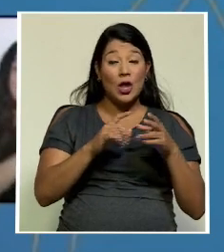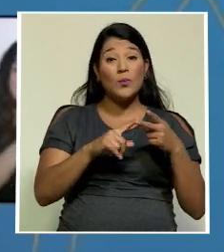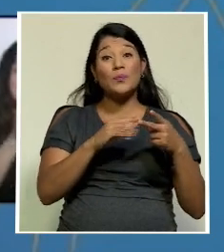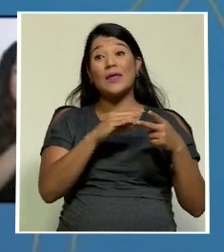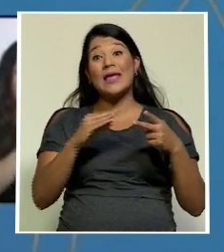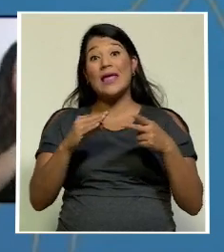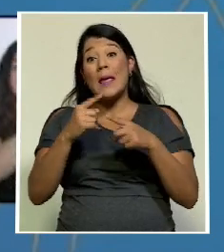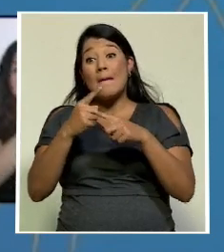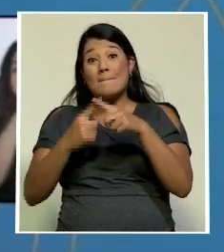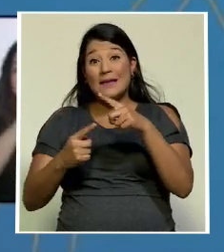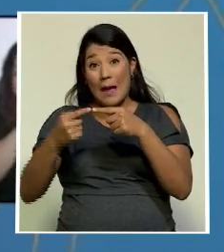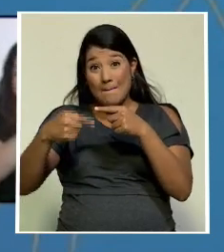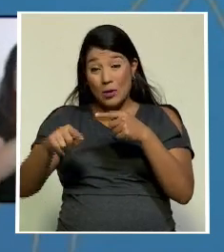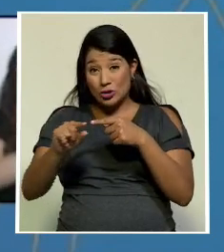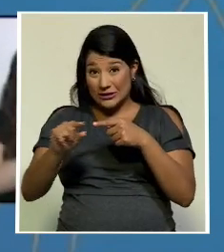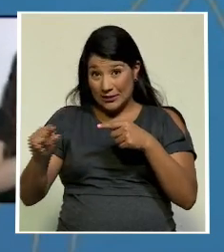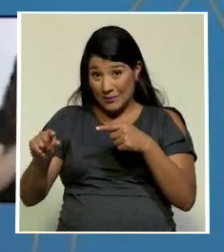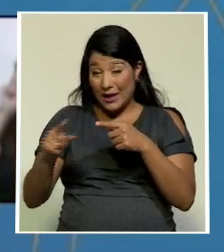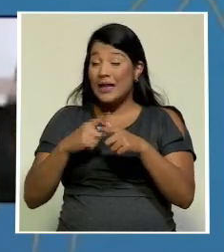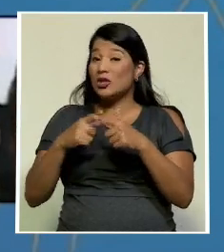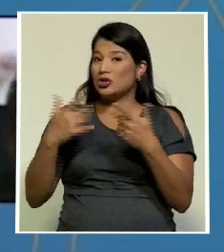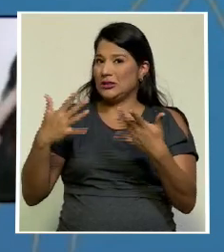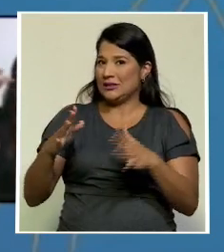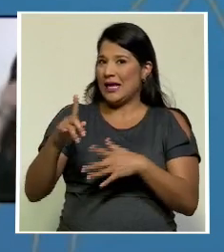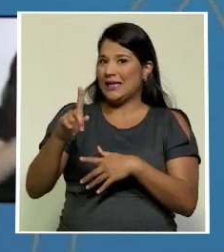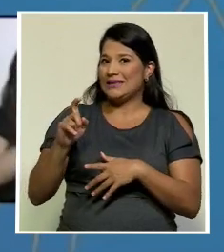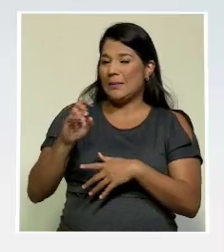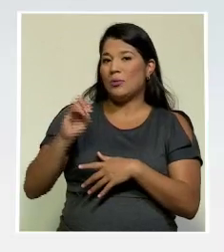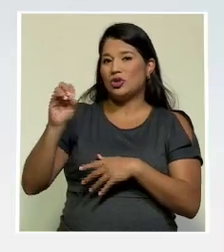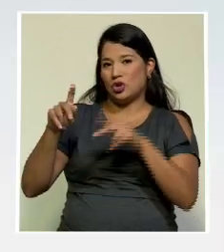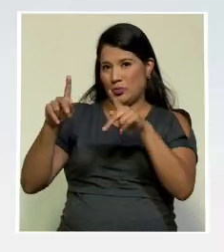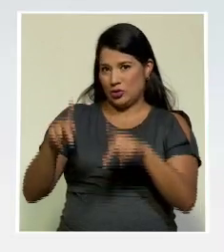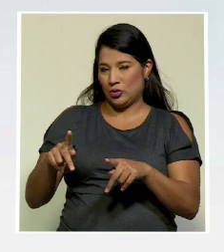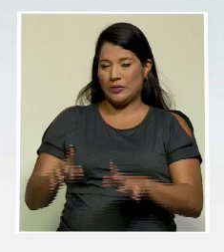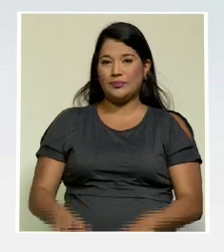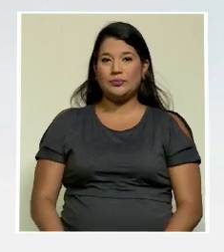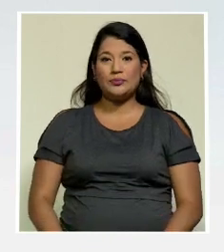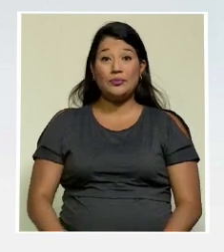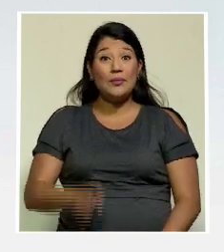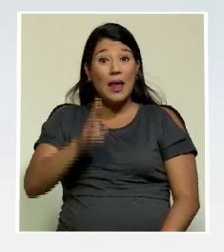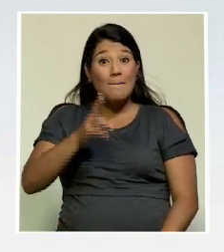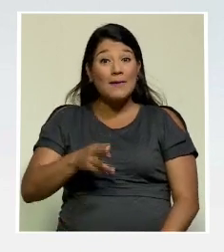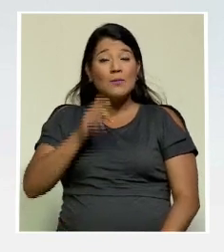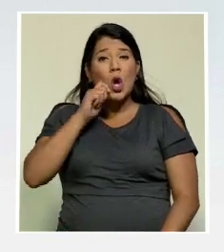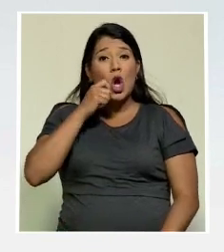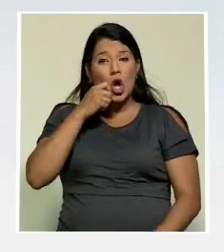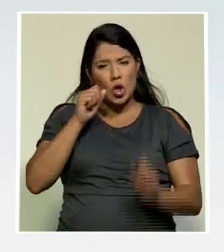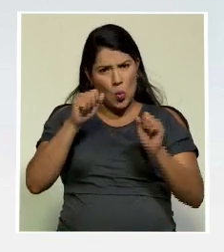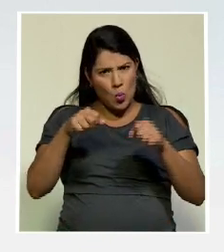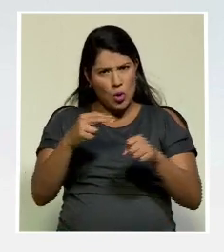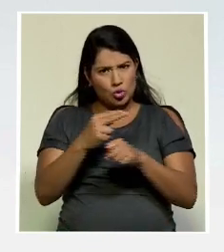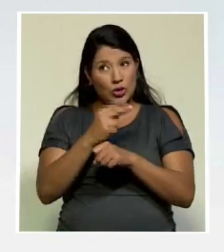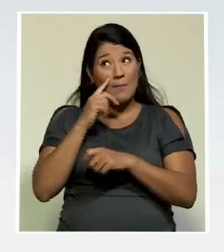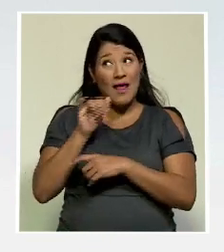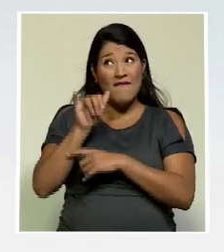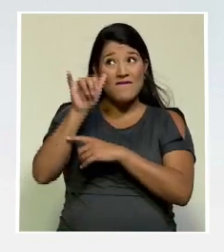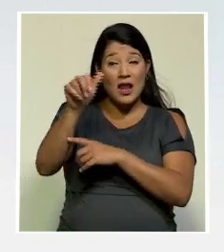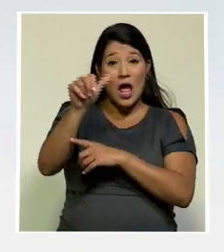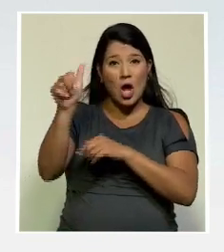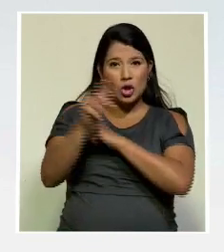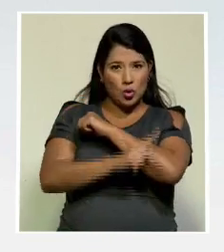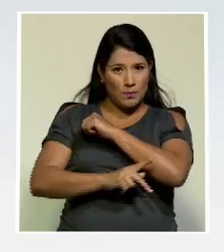de la próxima semana, el 100% de las personas. Este mismo código le servirá para viajar fuera del país, y si una